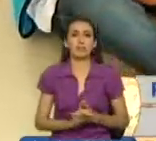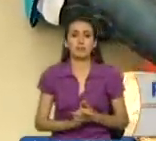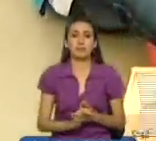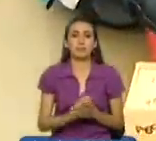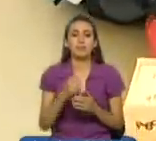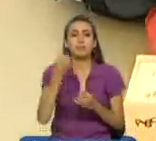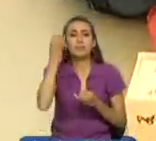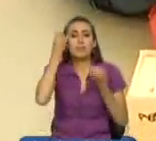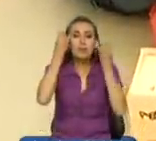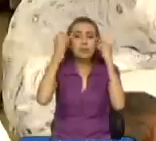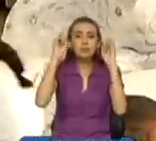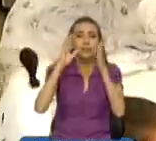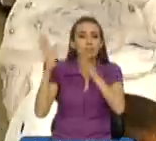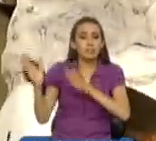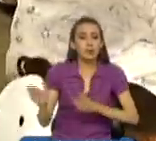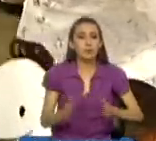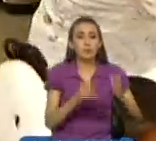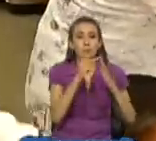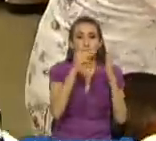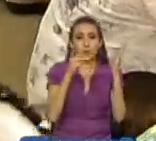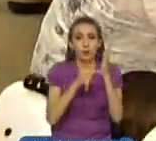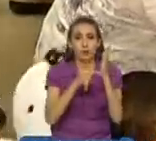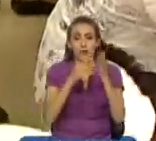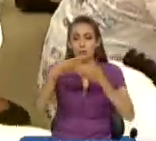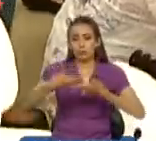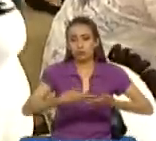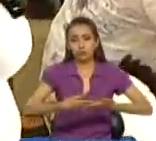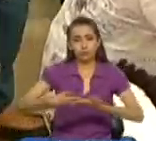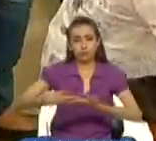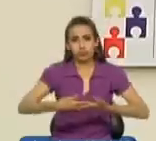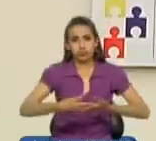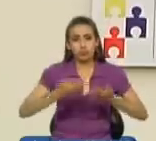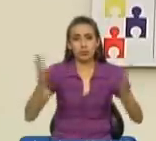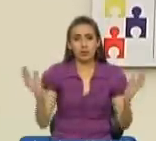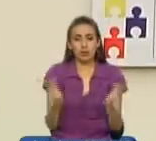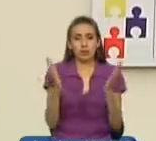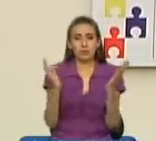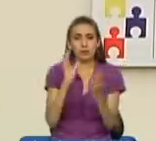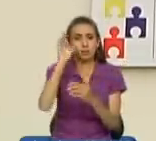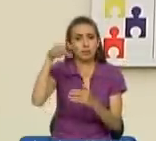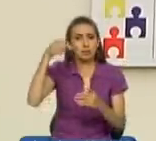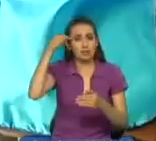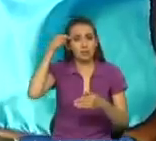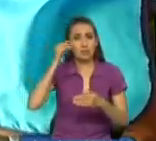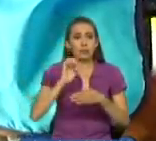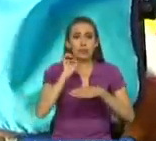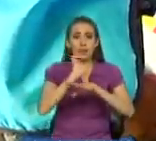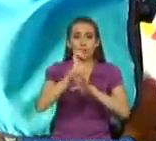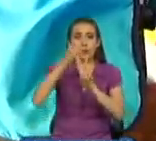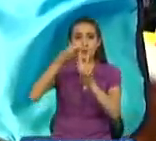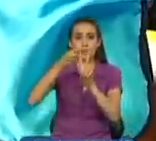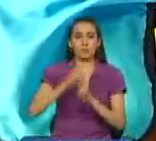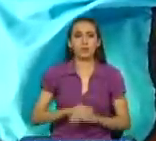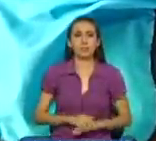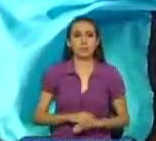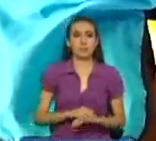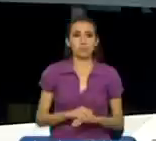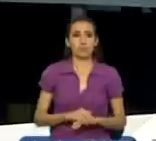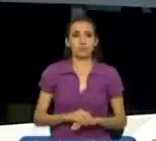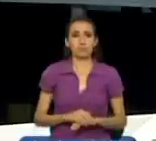responde a la misión ternura del plan toda una vida impulsado por el gobierno nacional Joseline deera Ecuador